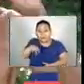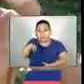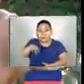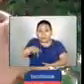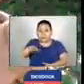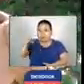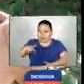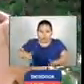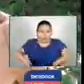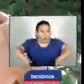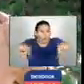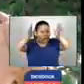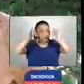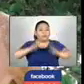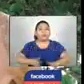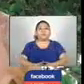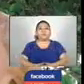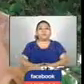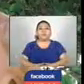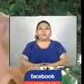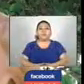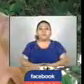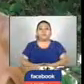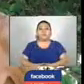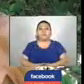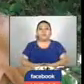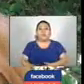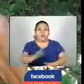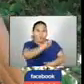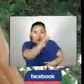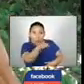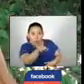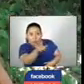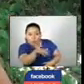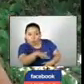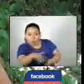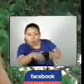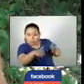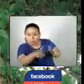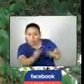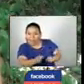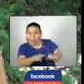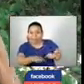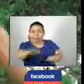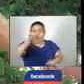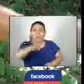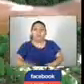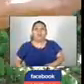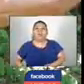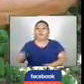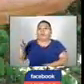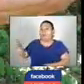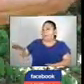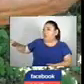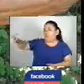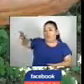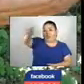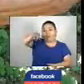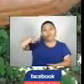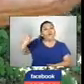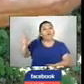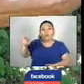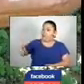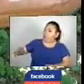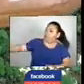esta es calle, pues. ¿Ustedes no tienen otra salida para poder ingresar a otros sectores o sí la hay, pero tienen que... Solo saliendo aquí para el lado de la estación